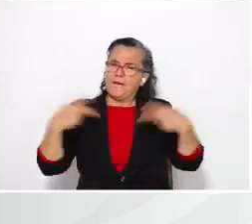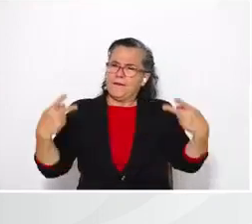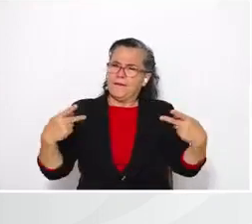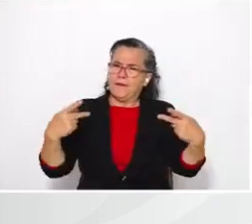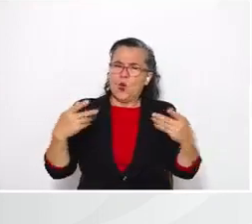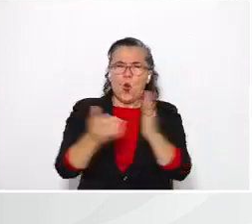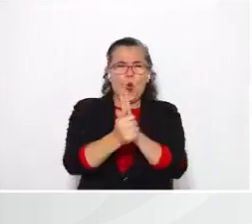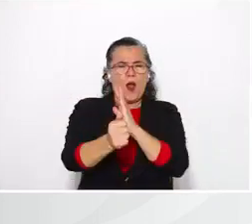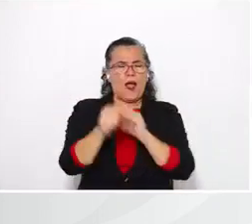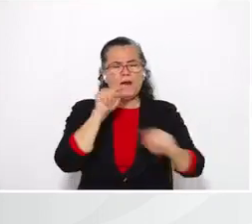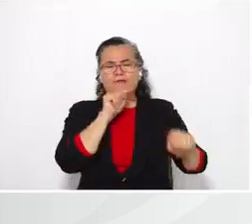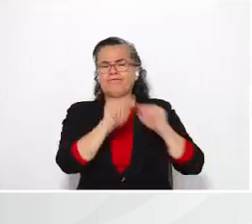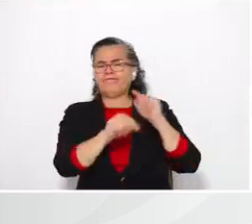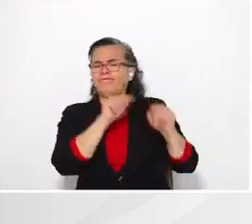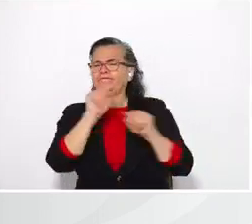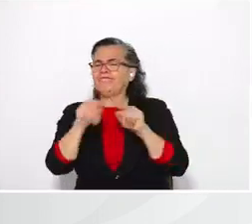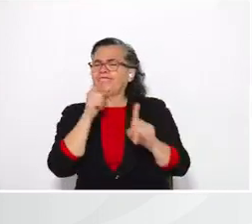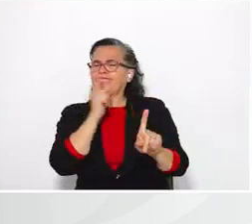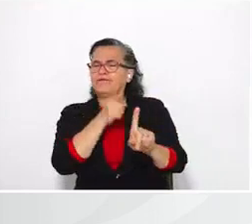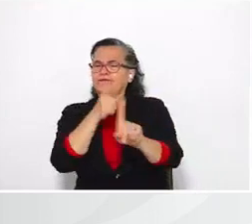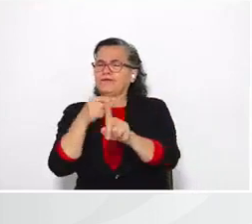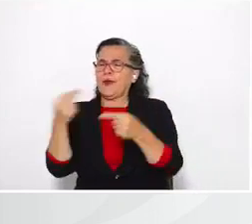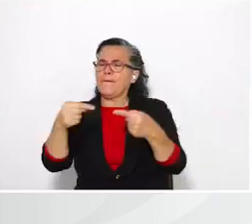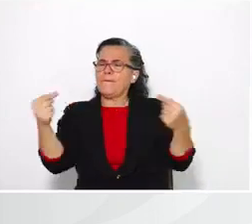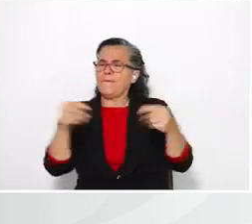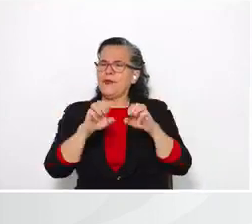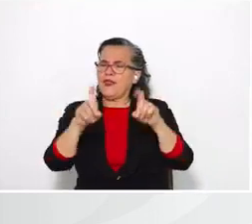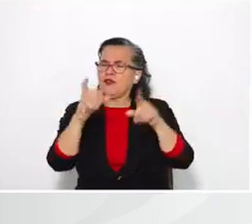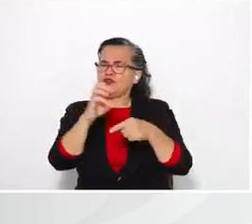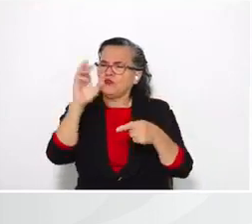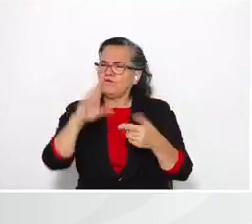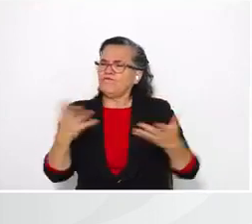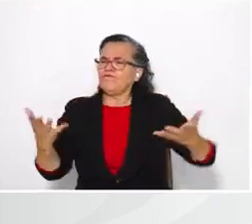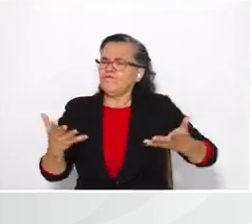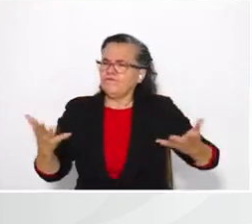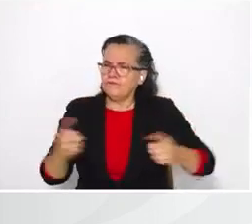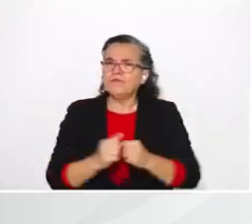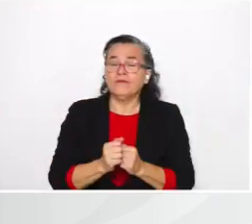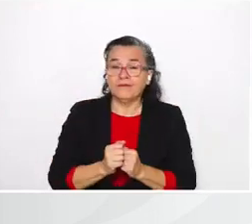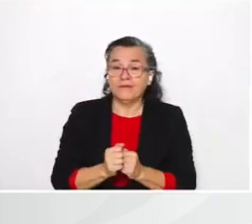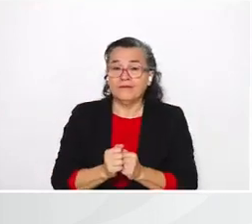un hábil crítico y polemista de la educación costarricense.